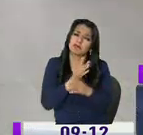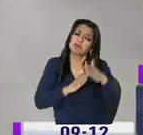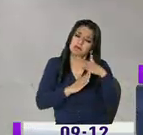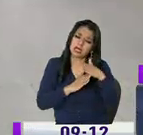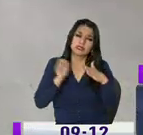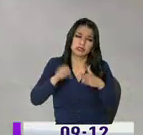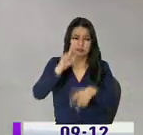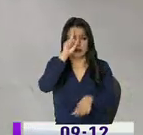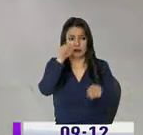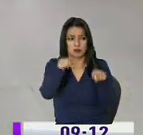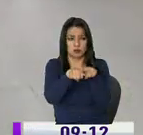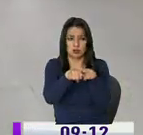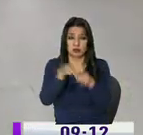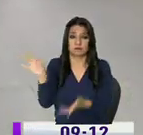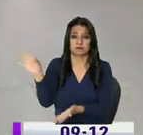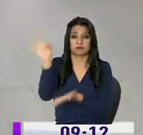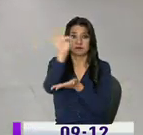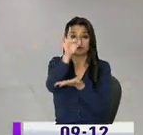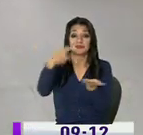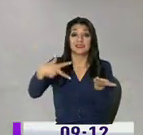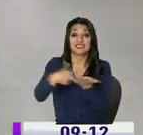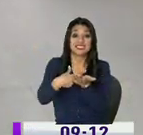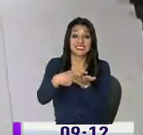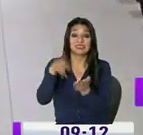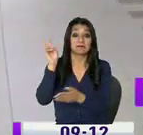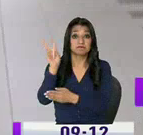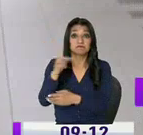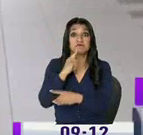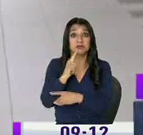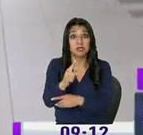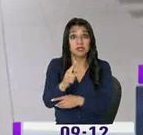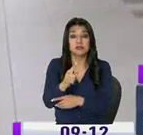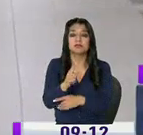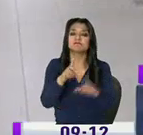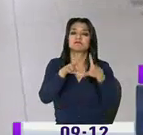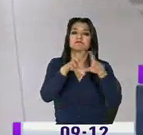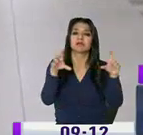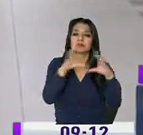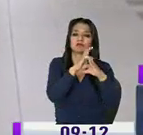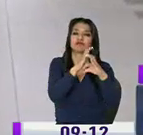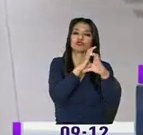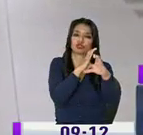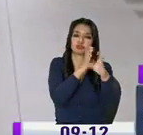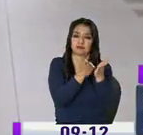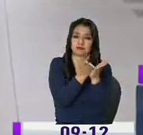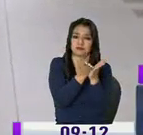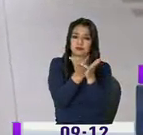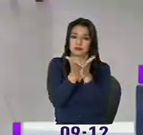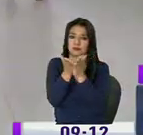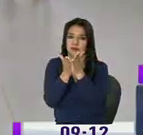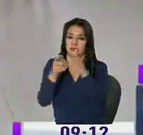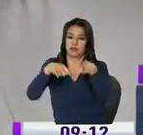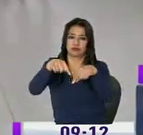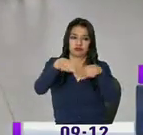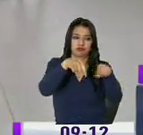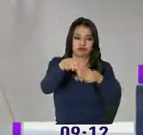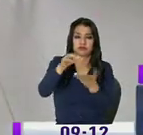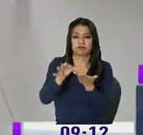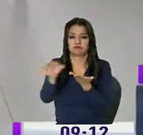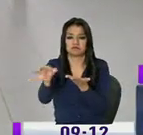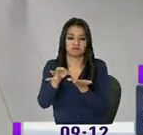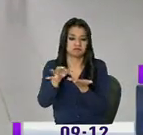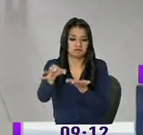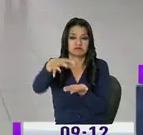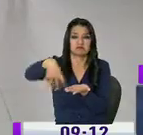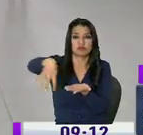El representante de las terminales terrestres asegura que en el caso de las cooperativas que brindan el servicio de transporte intercantonal e